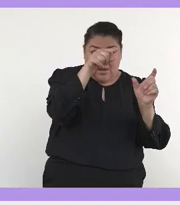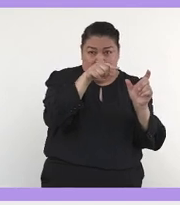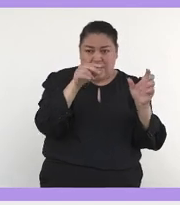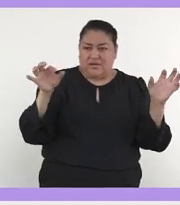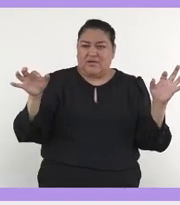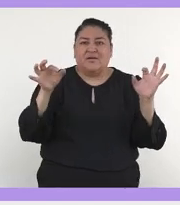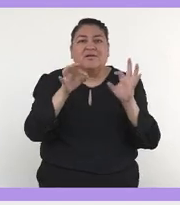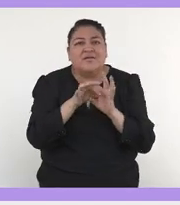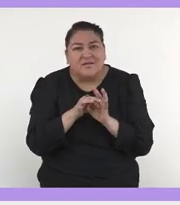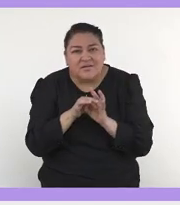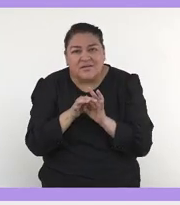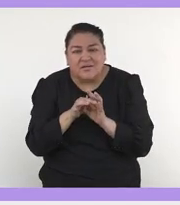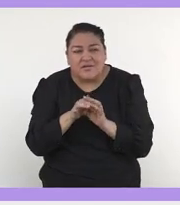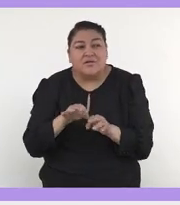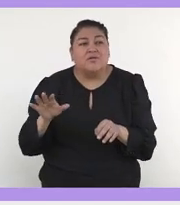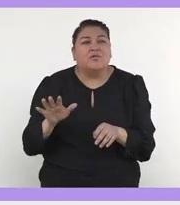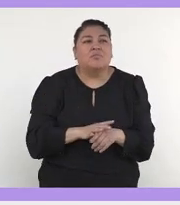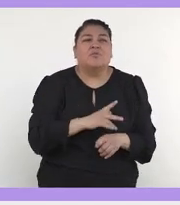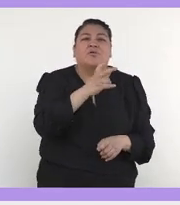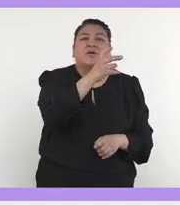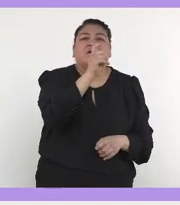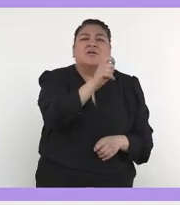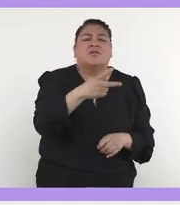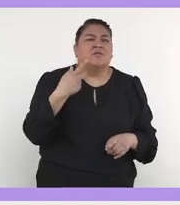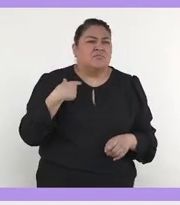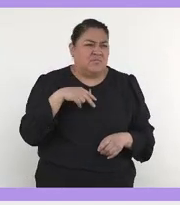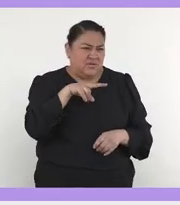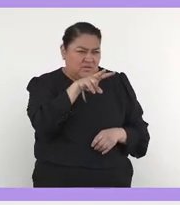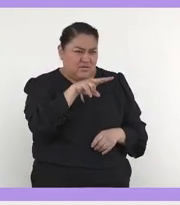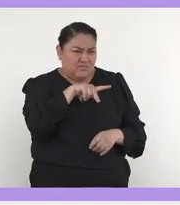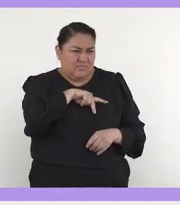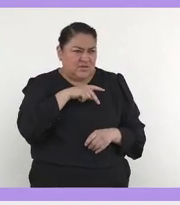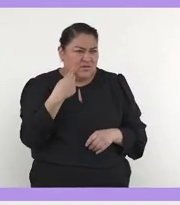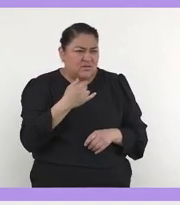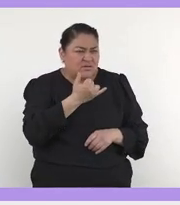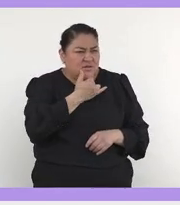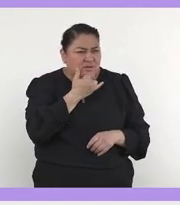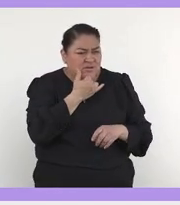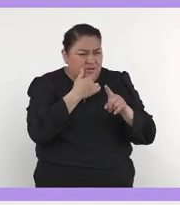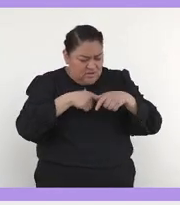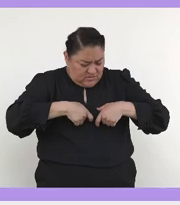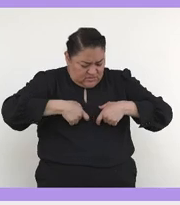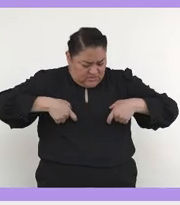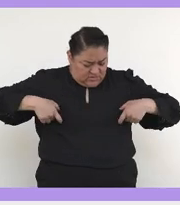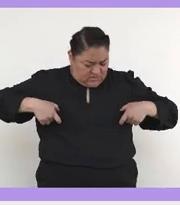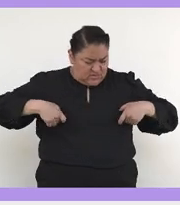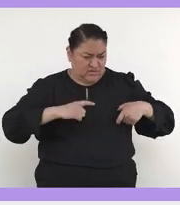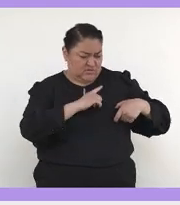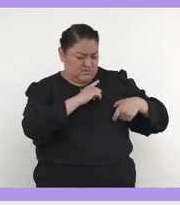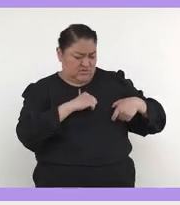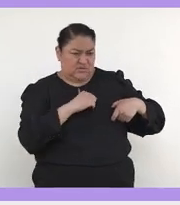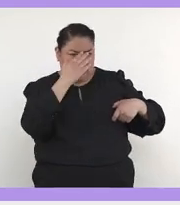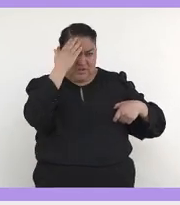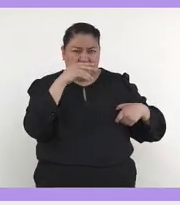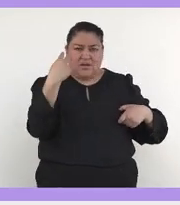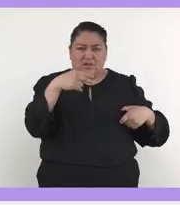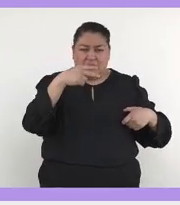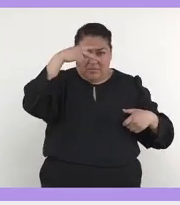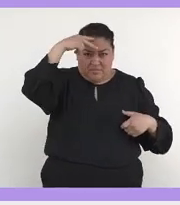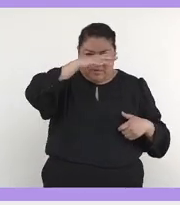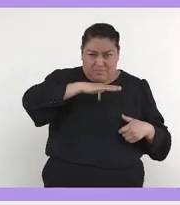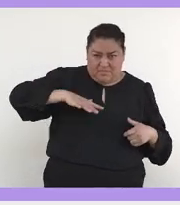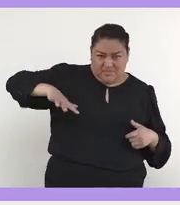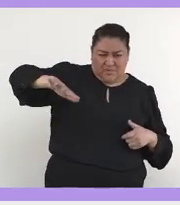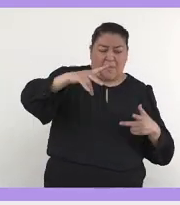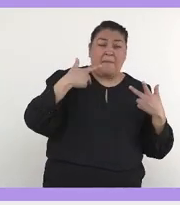al final era la mejor ventana para que la gente dijera Oye mi nombre está mal escrito O sea sí saben que el apellido que es más común en México